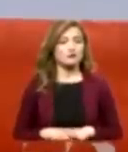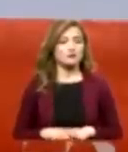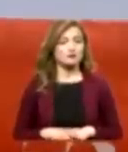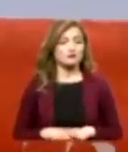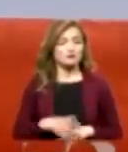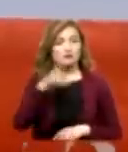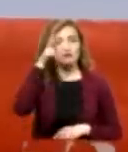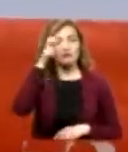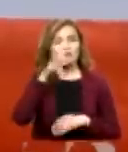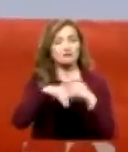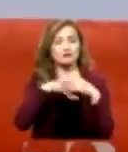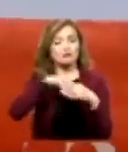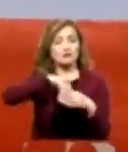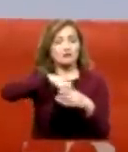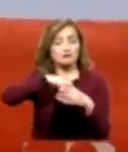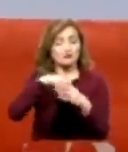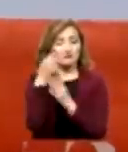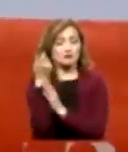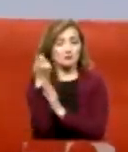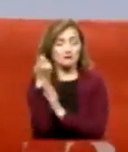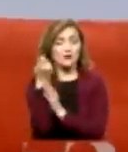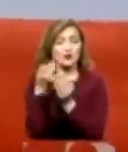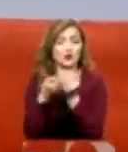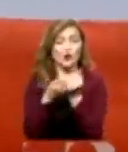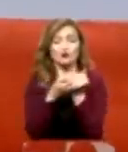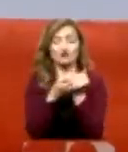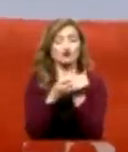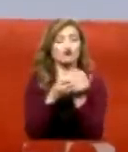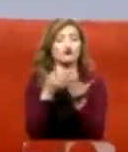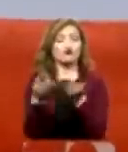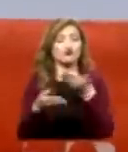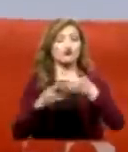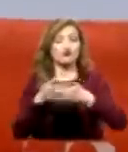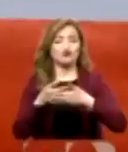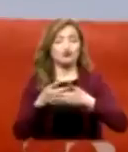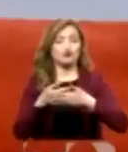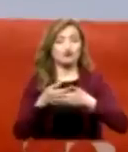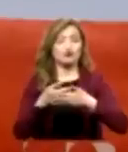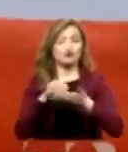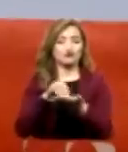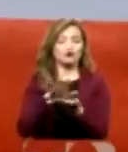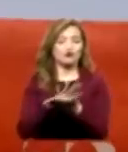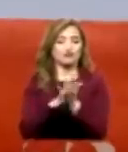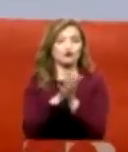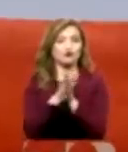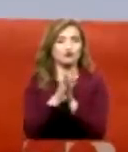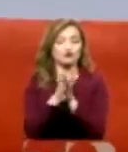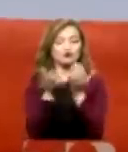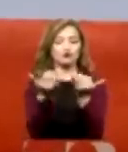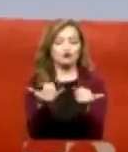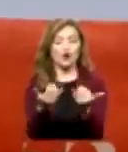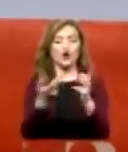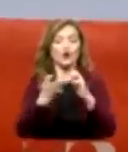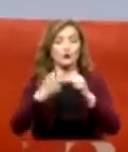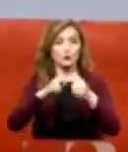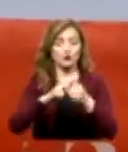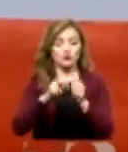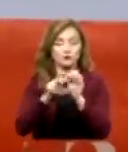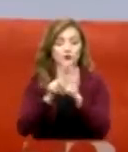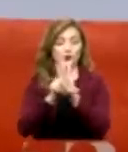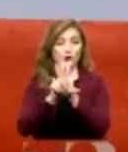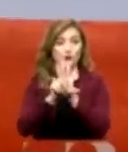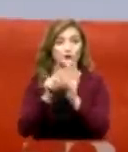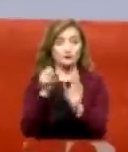lamentablemente no han llegado todavía a aterrizar en donde se debe realizar. Miren, ahorita tenemos, por ejemplo, un problema de que la ley